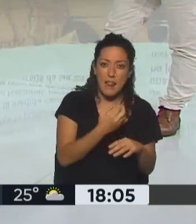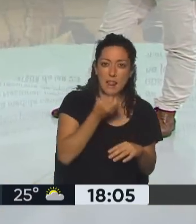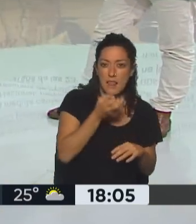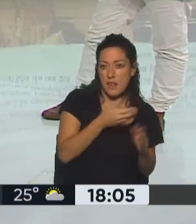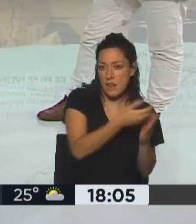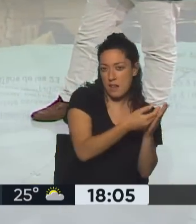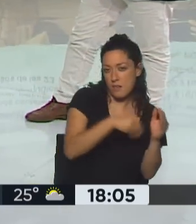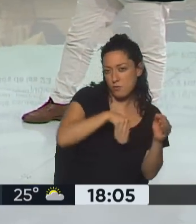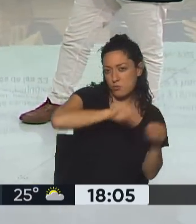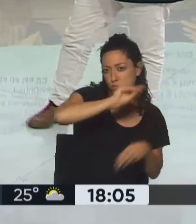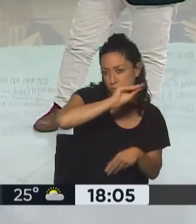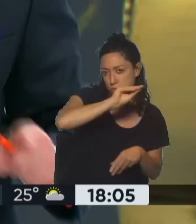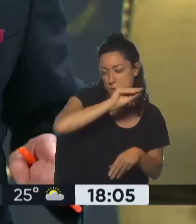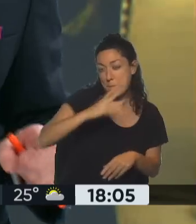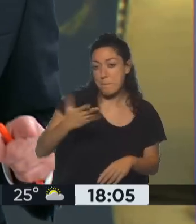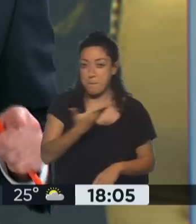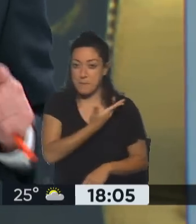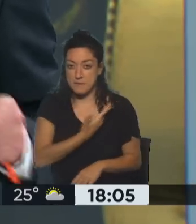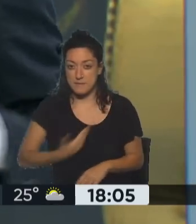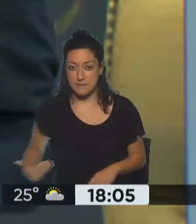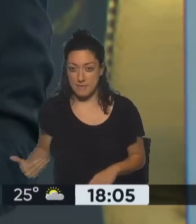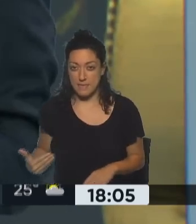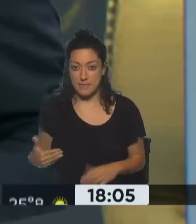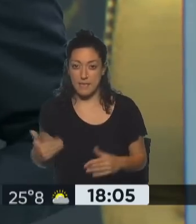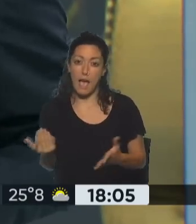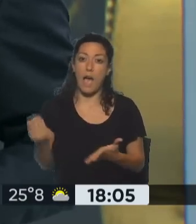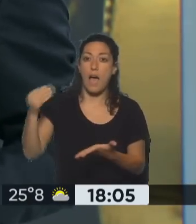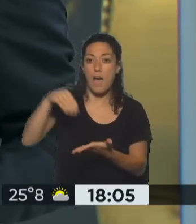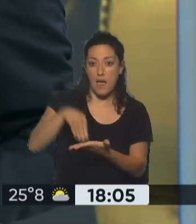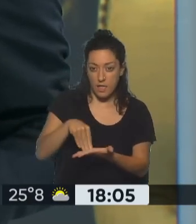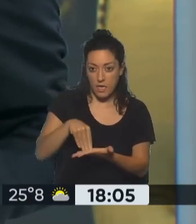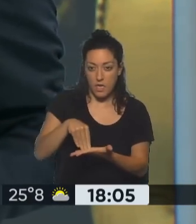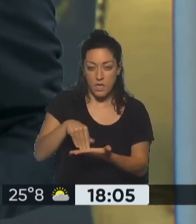República, en este marco, agregó: